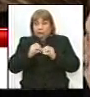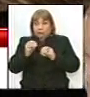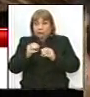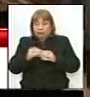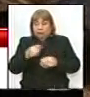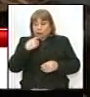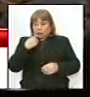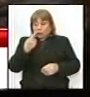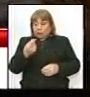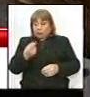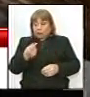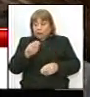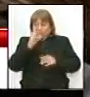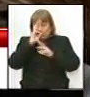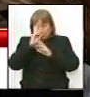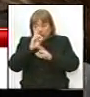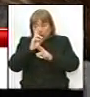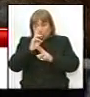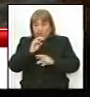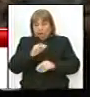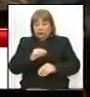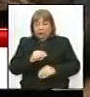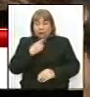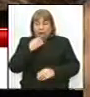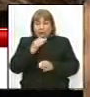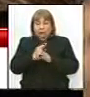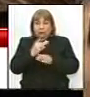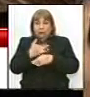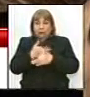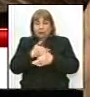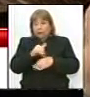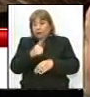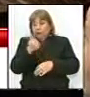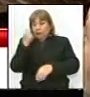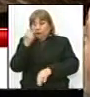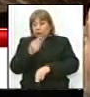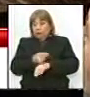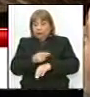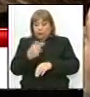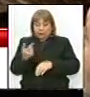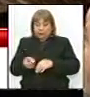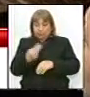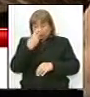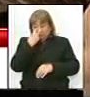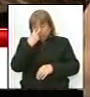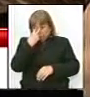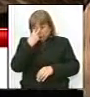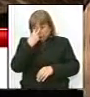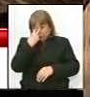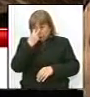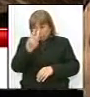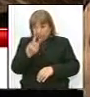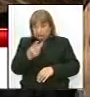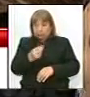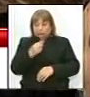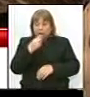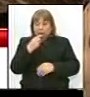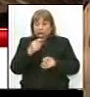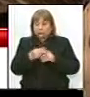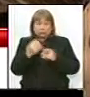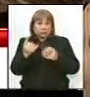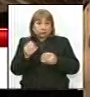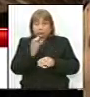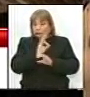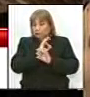hecho que ha mencionado la respetable convencido de mantener ese informe éste no otra denuncia que la vamos a ver se va a ver la decisión teoría no